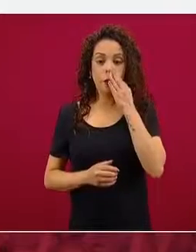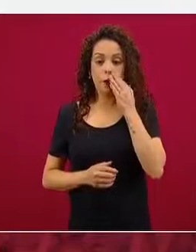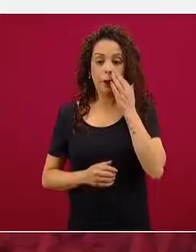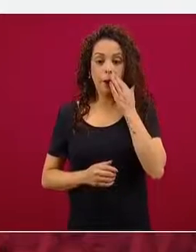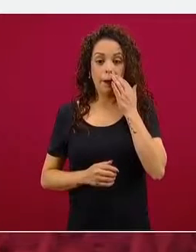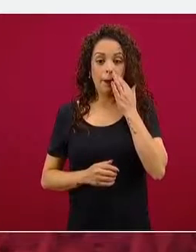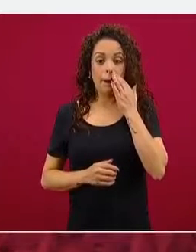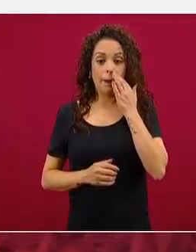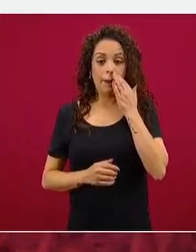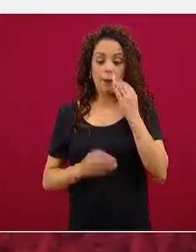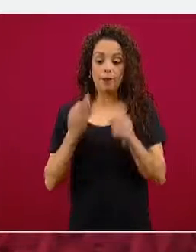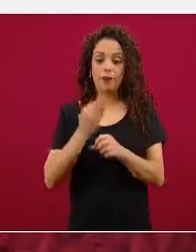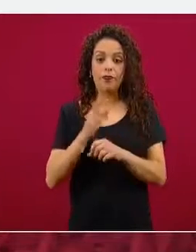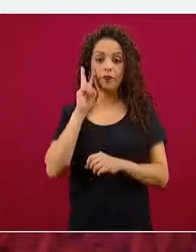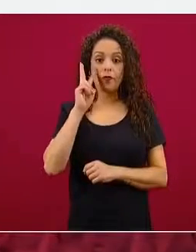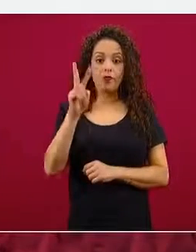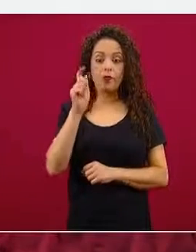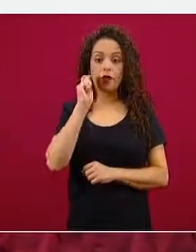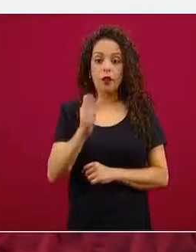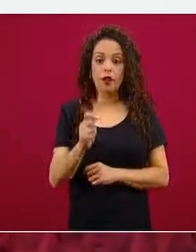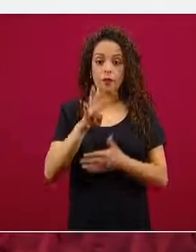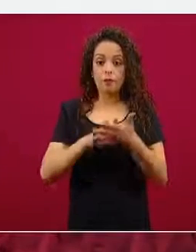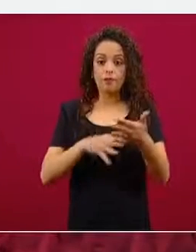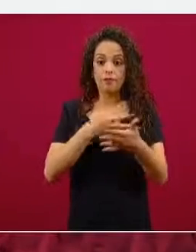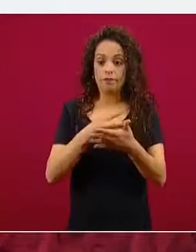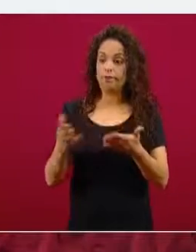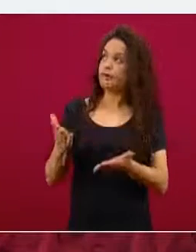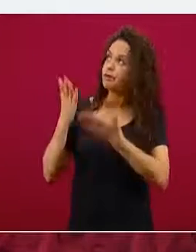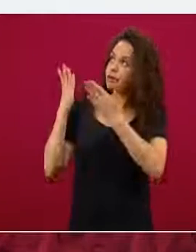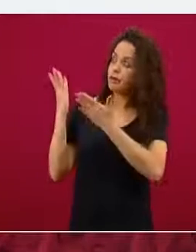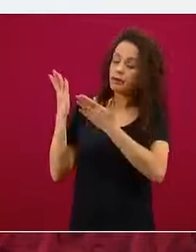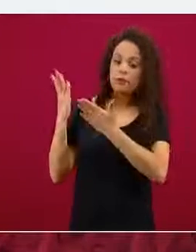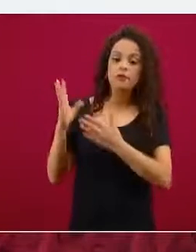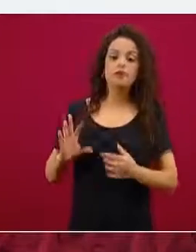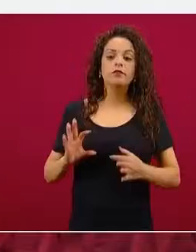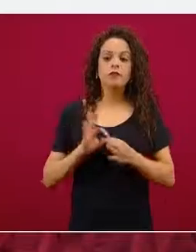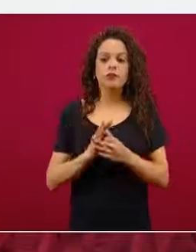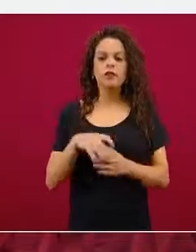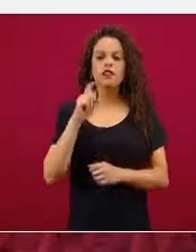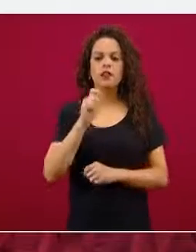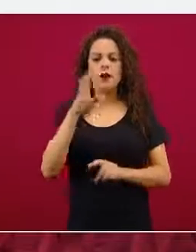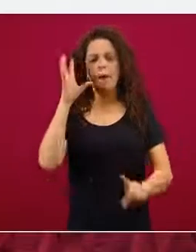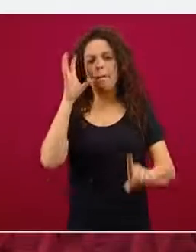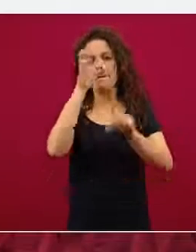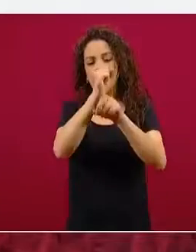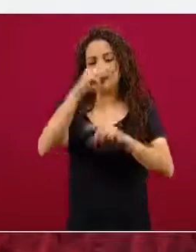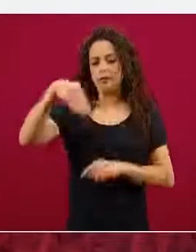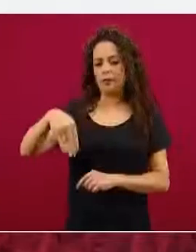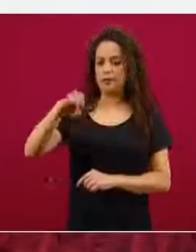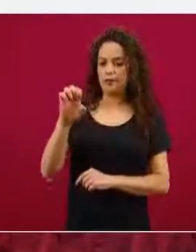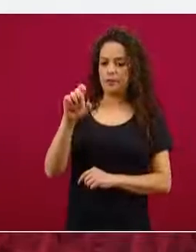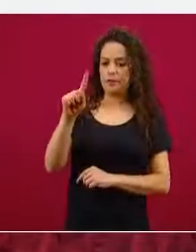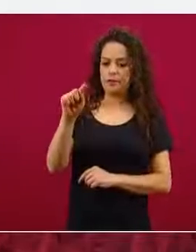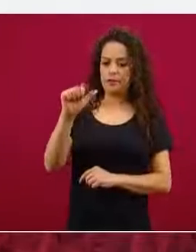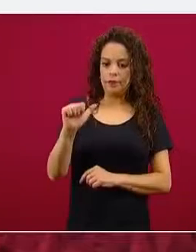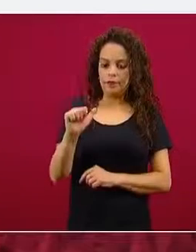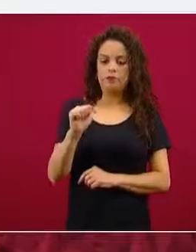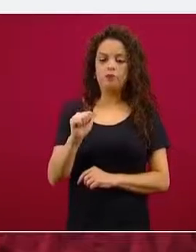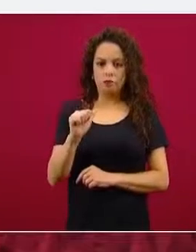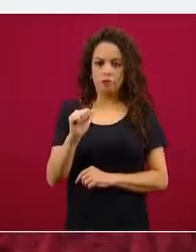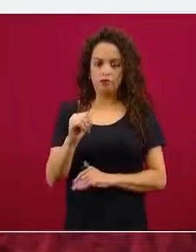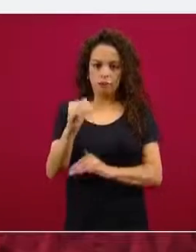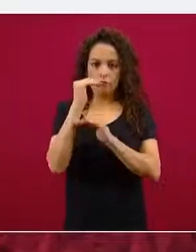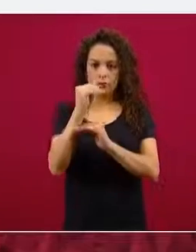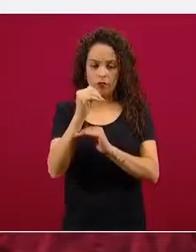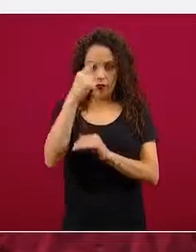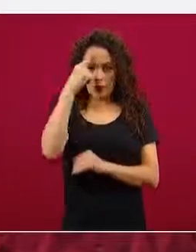Bueno, aquí los indicadores que muestra la Política Nacional de Inclusión Financiera tienen que ver con la meta. La meta, si bien se estableció una meta para el